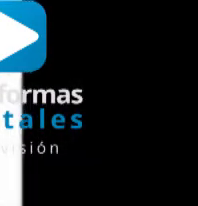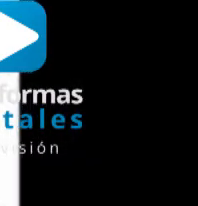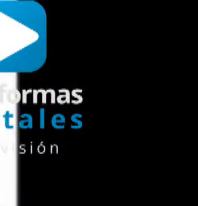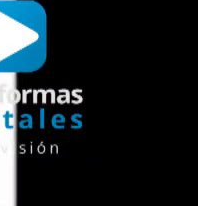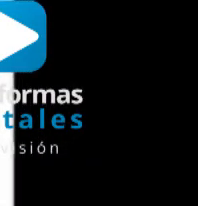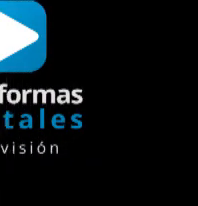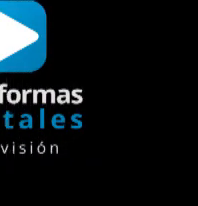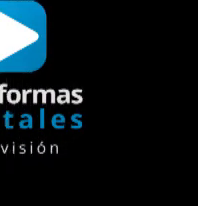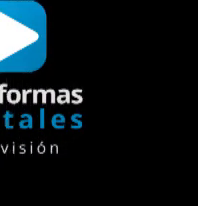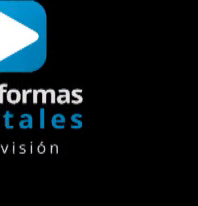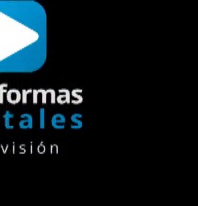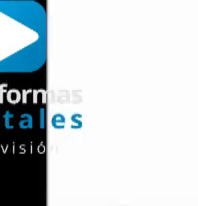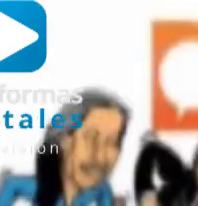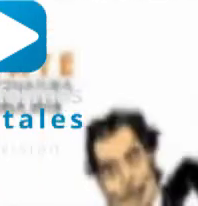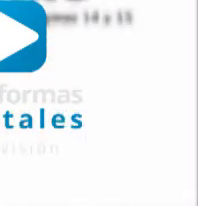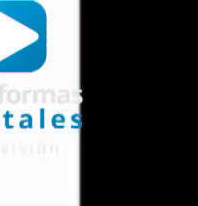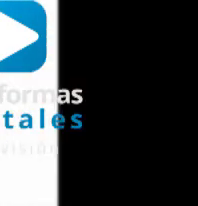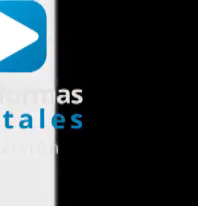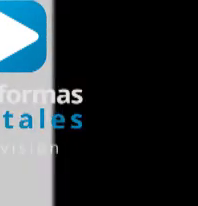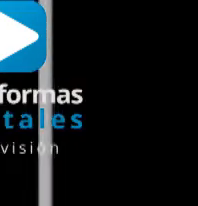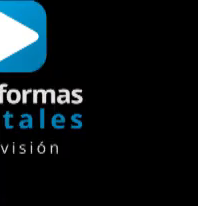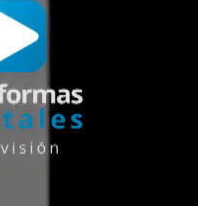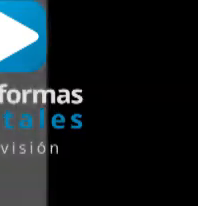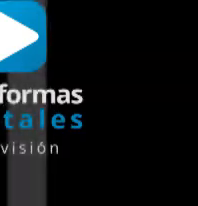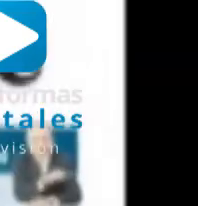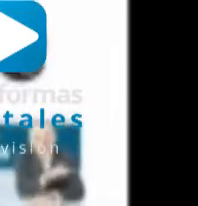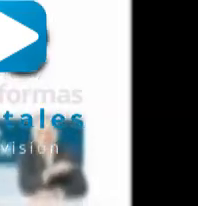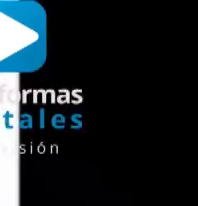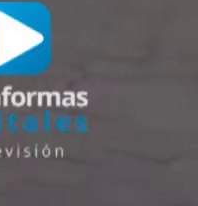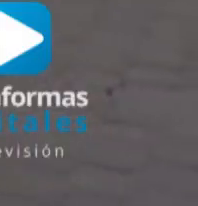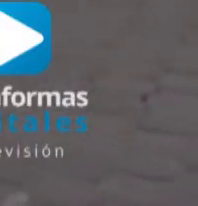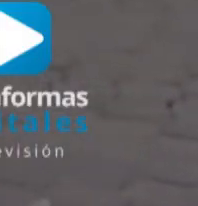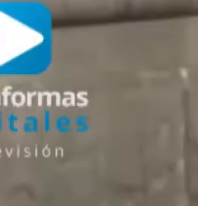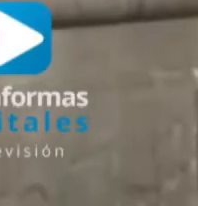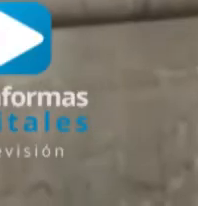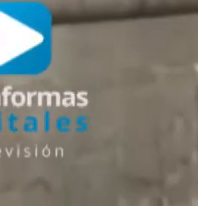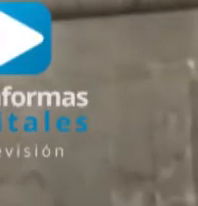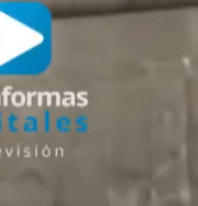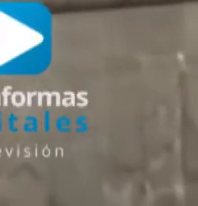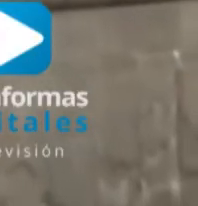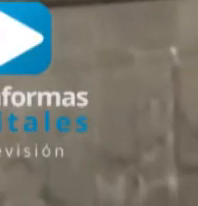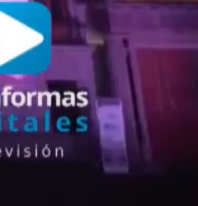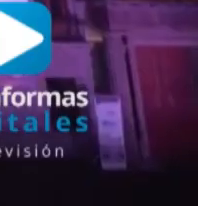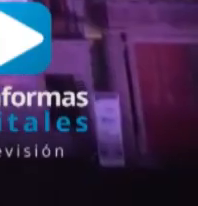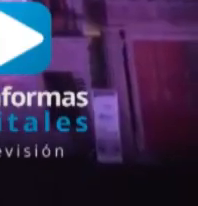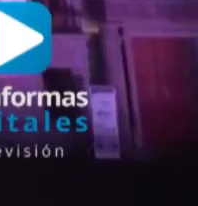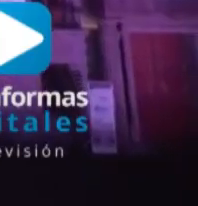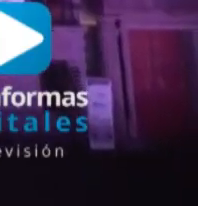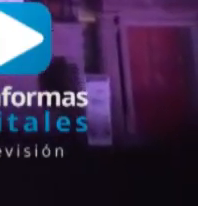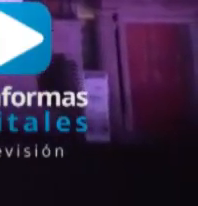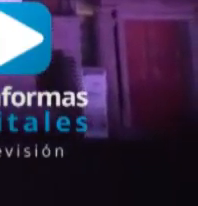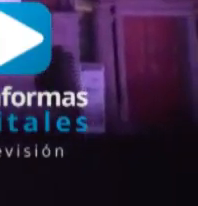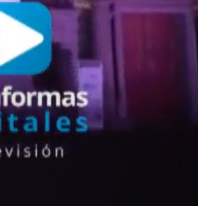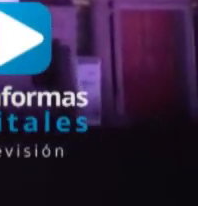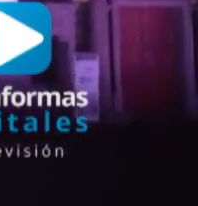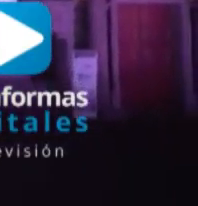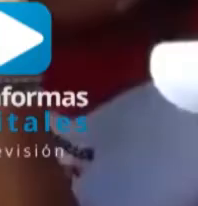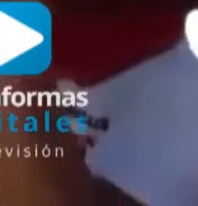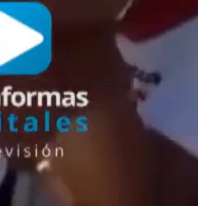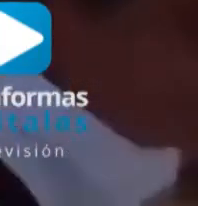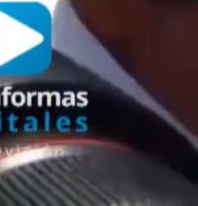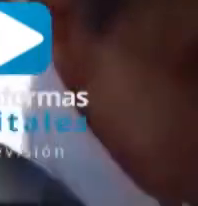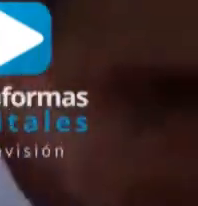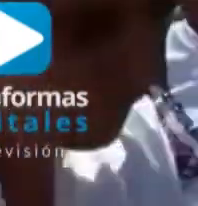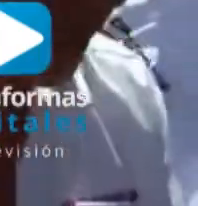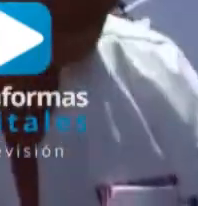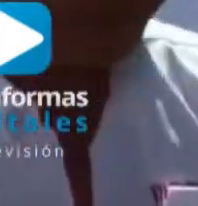Cabe destacar que este martes, a partir de las 9 de la noche, se podrá observar el tercer y último debate presidencial rumbo a las